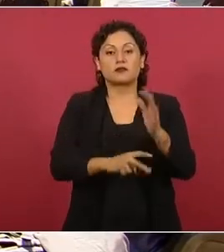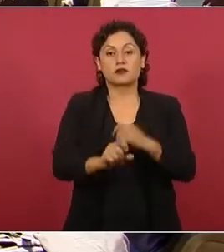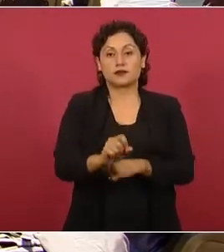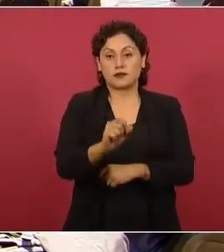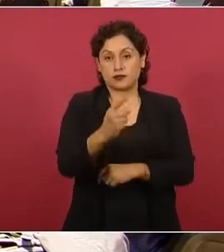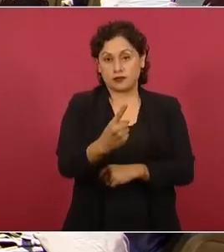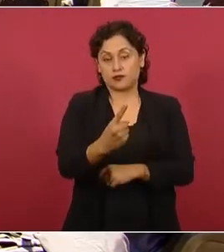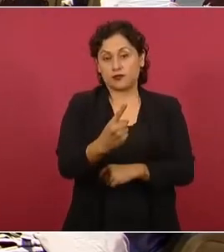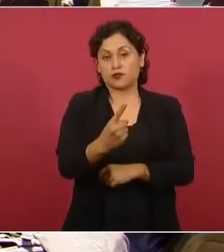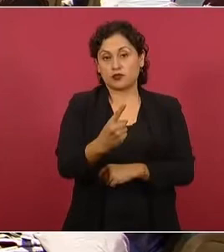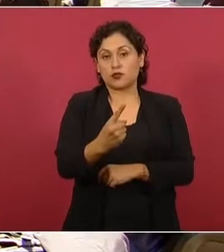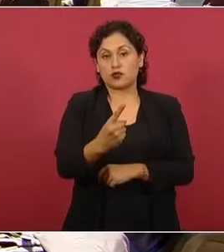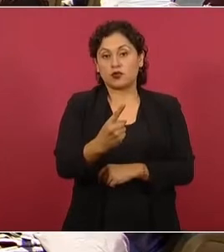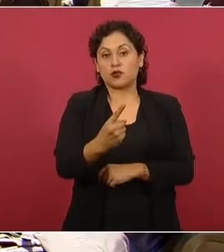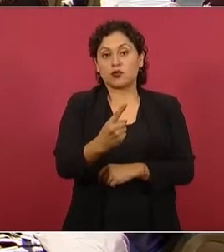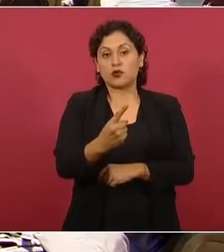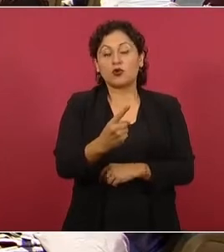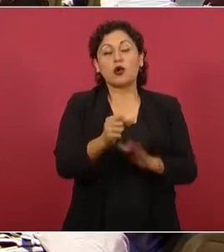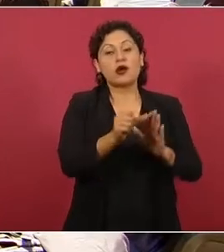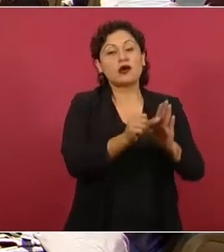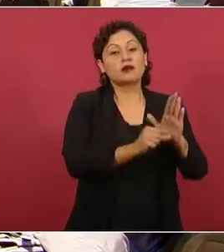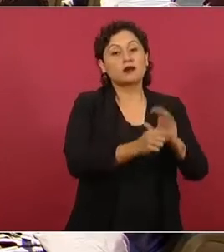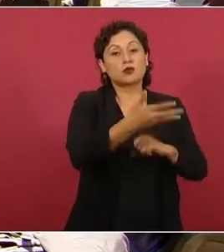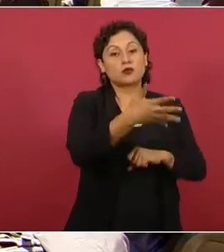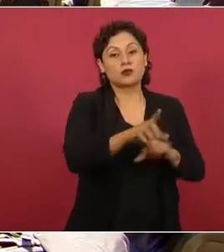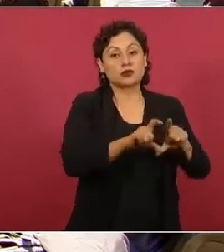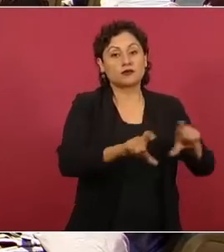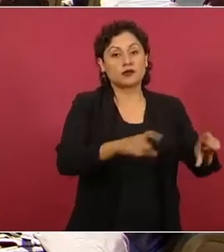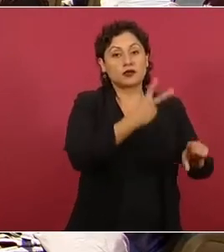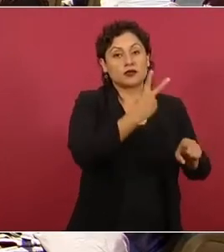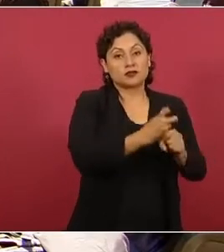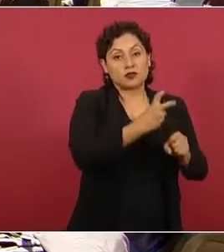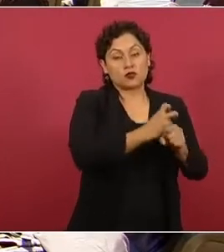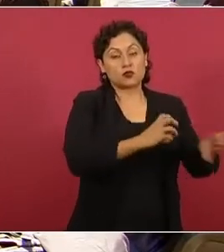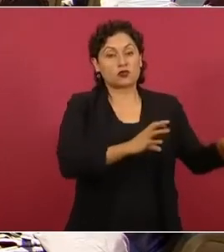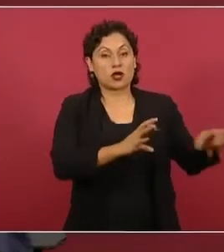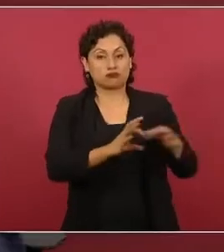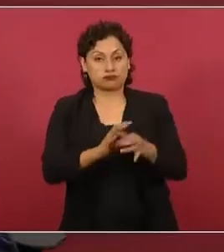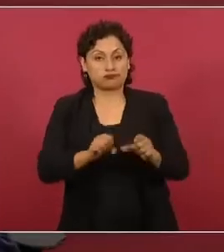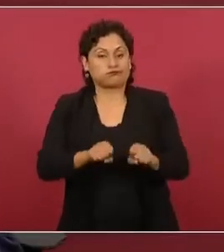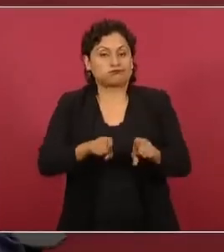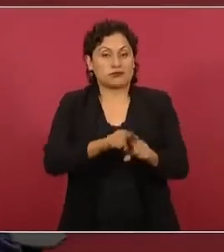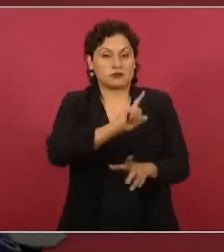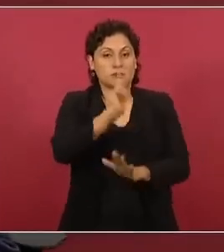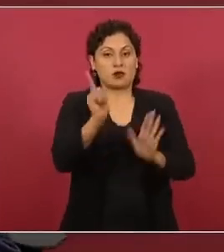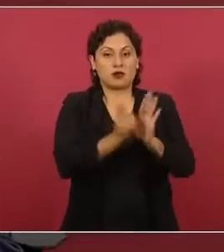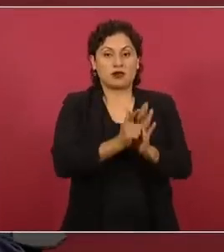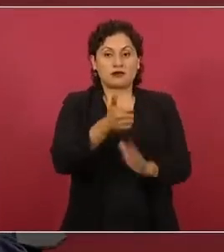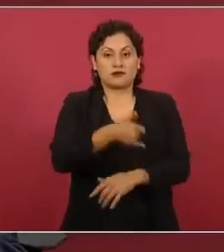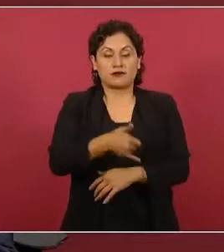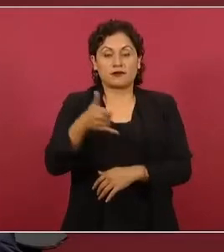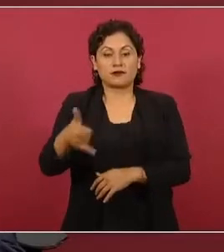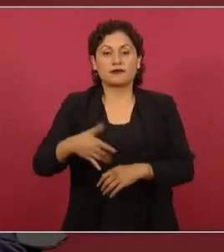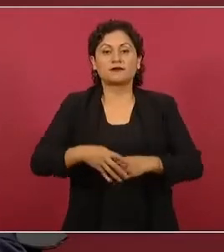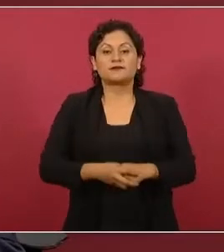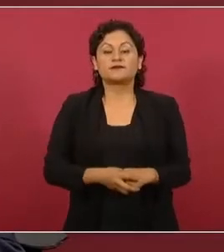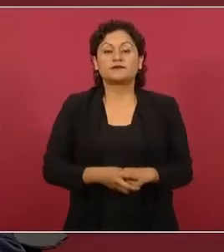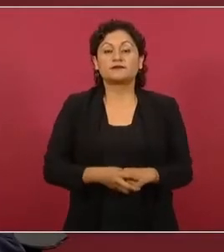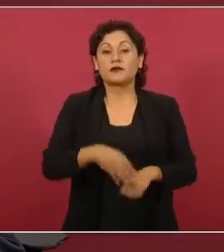2021 en cumplimiento con el artículo 10, fracción 2 de la Ley del Instituto del Infonavit. El punto